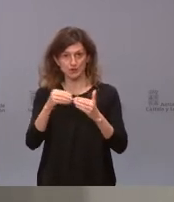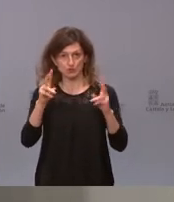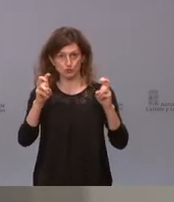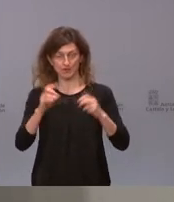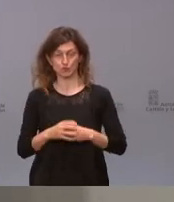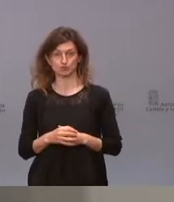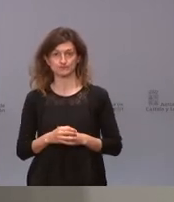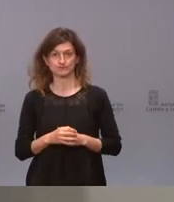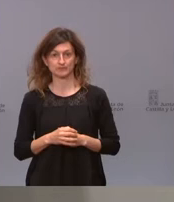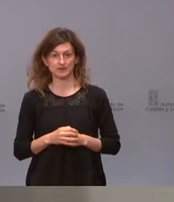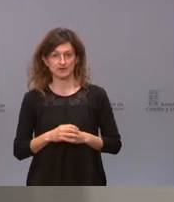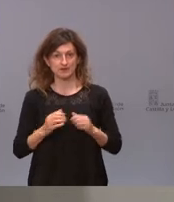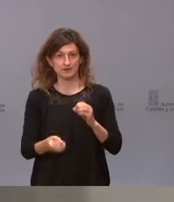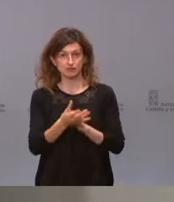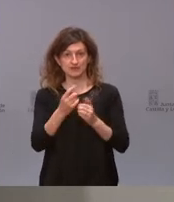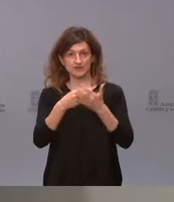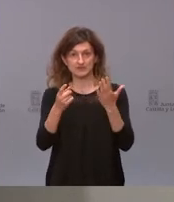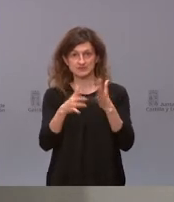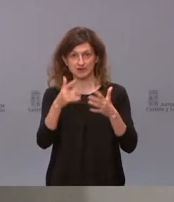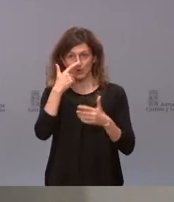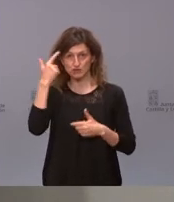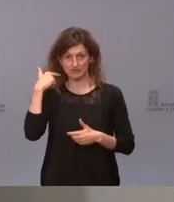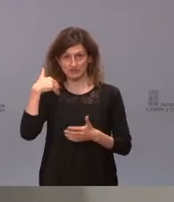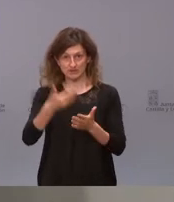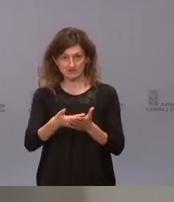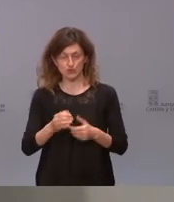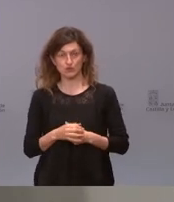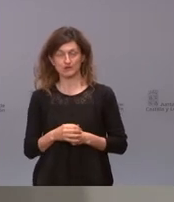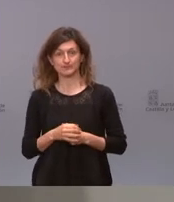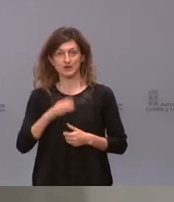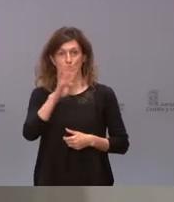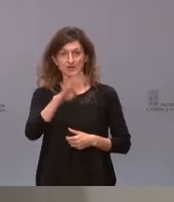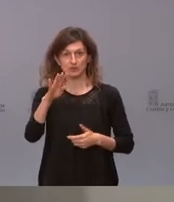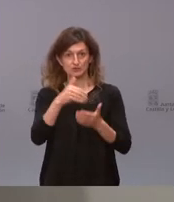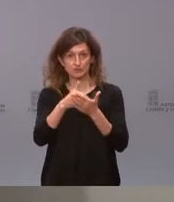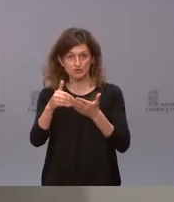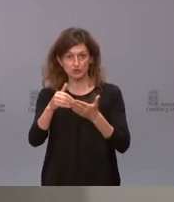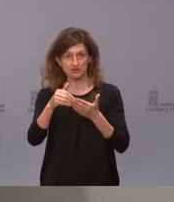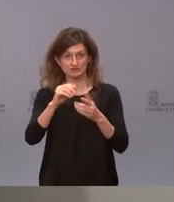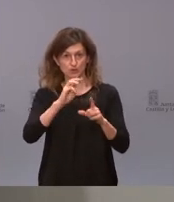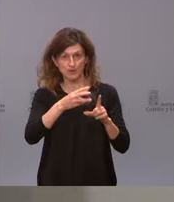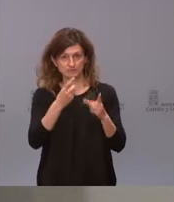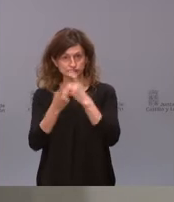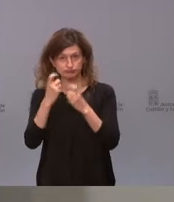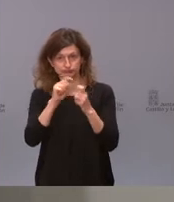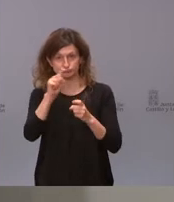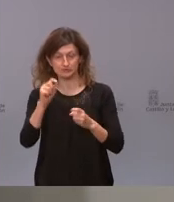desde su creación el 16 de marzo del año pasado y con cerca de 44 millones de páginas consultadas quiero seguir por